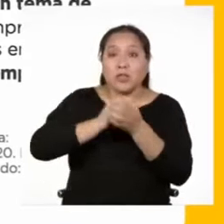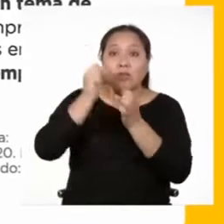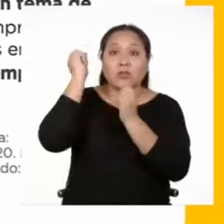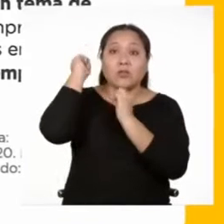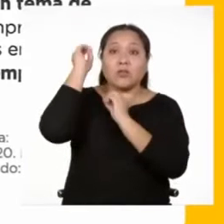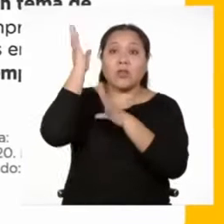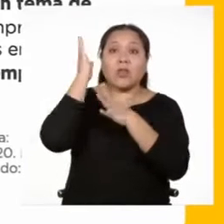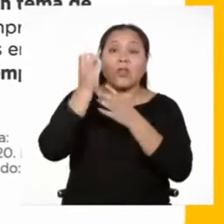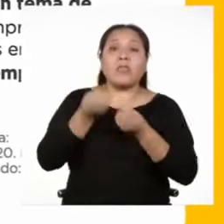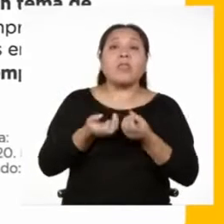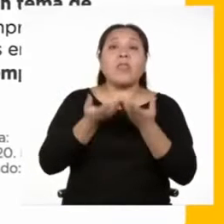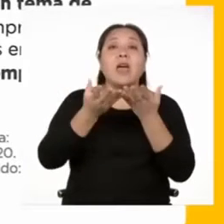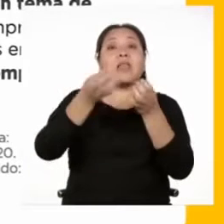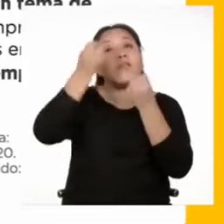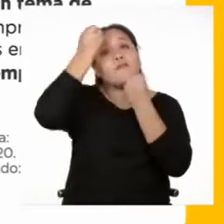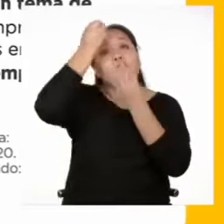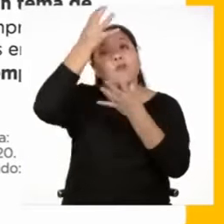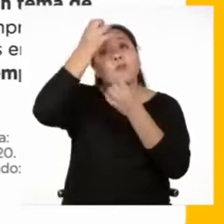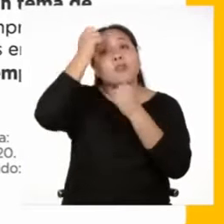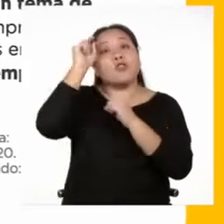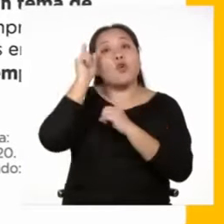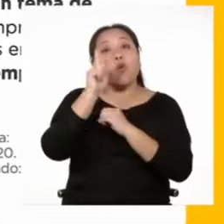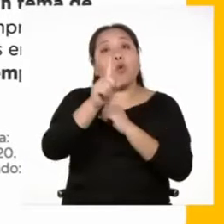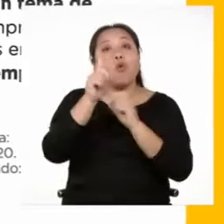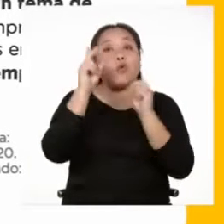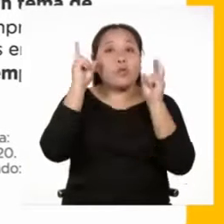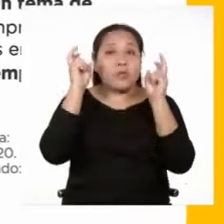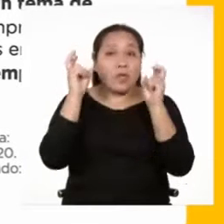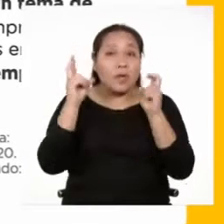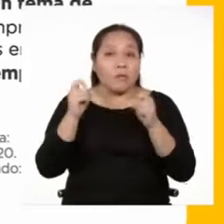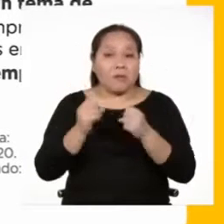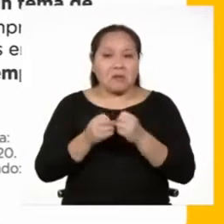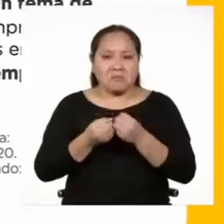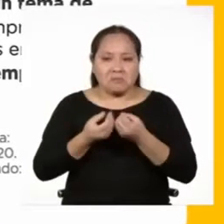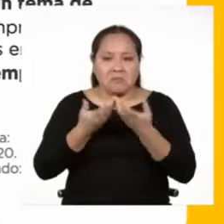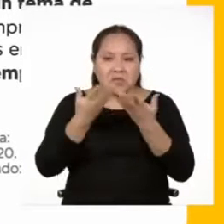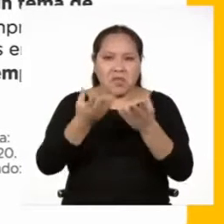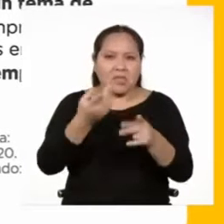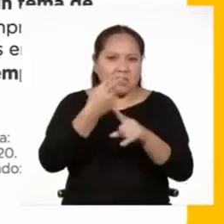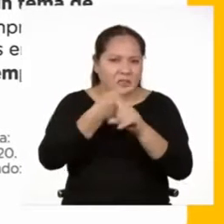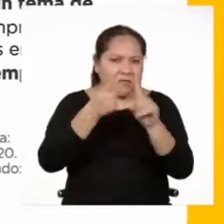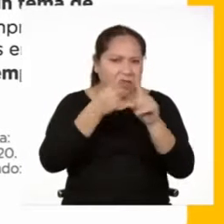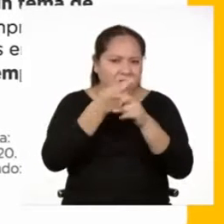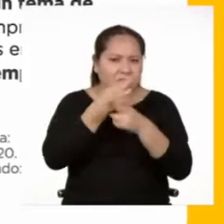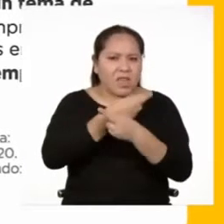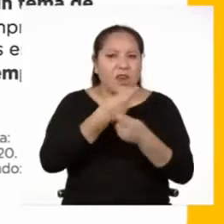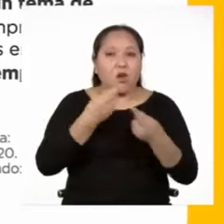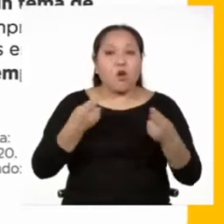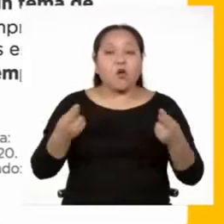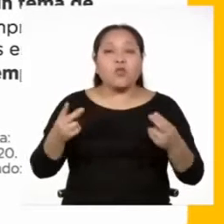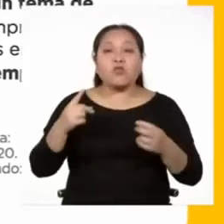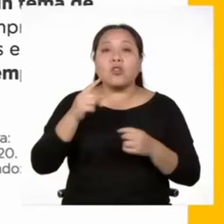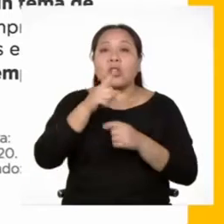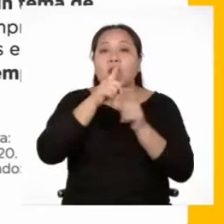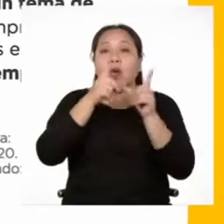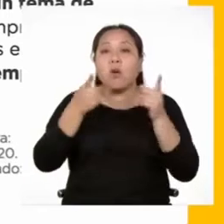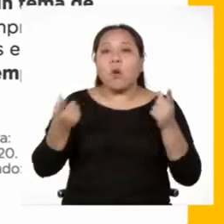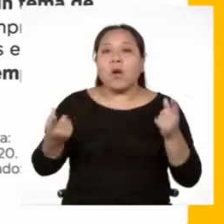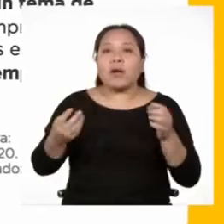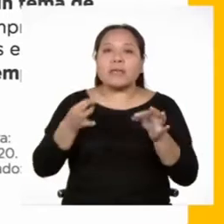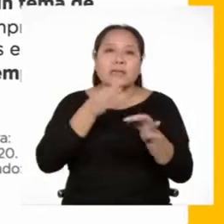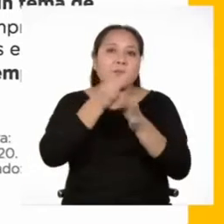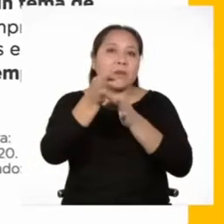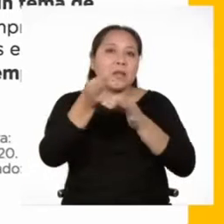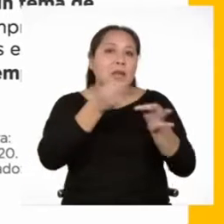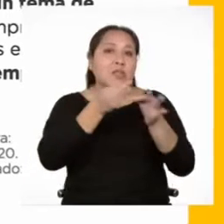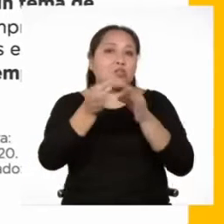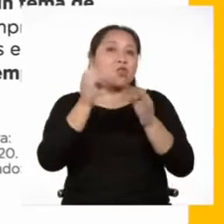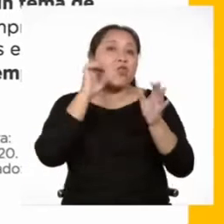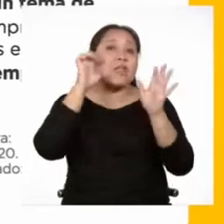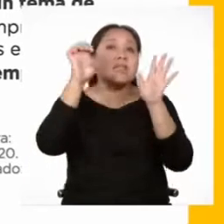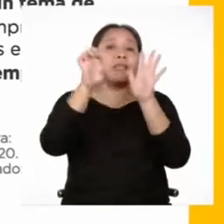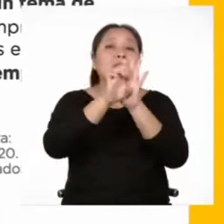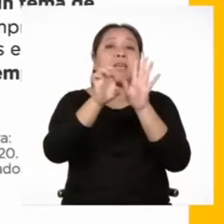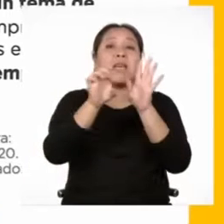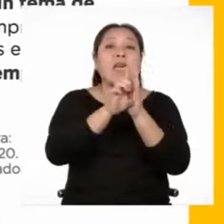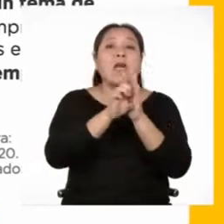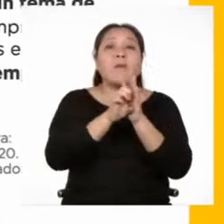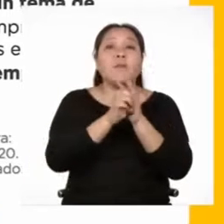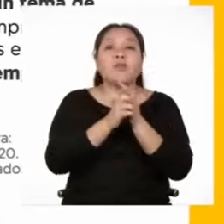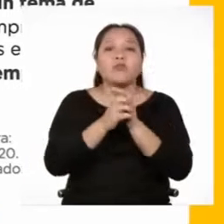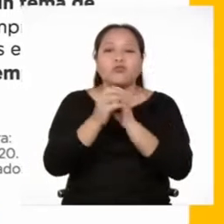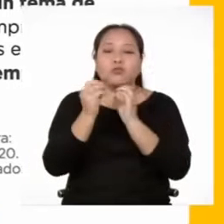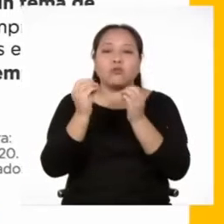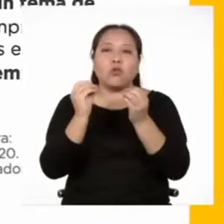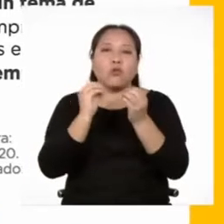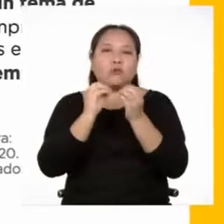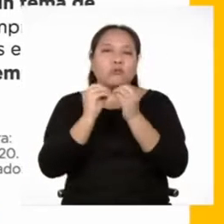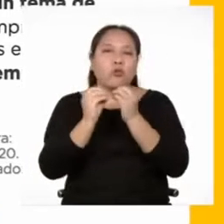brindan información sobre un tema y emplean diversos recursos del lenguaje, como las definiciones, los ejemplos, la